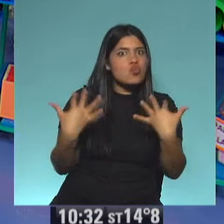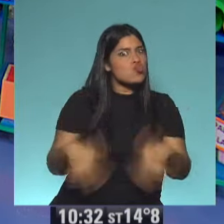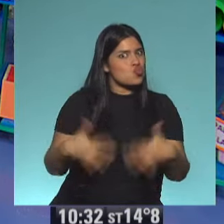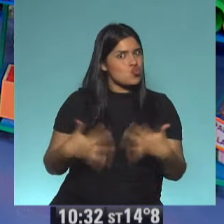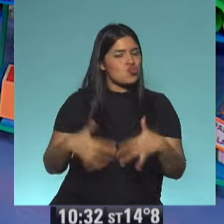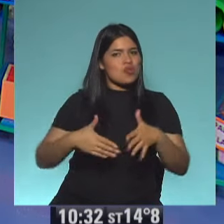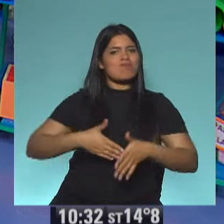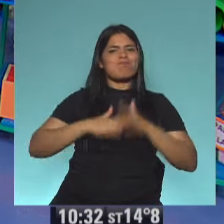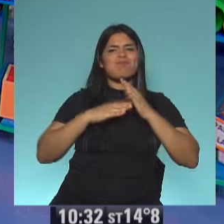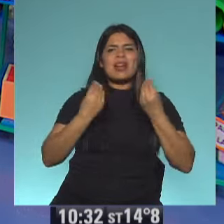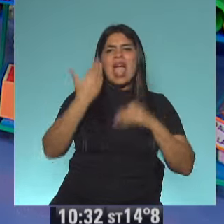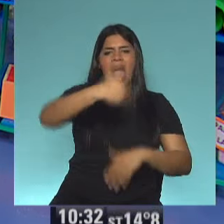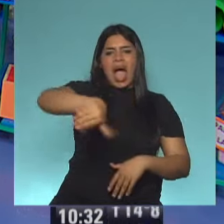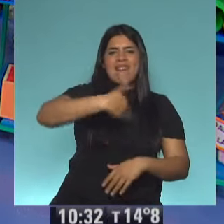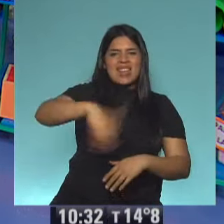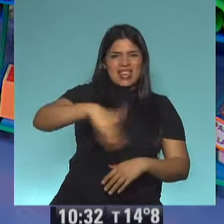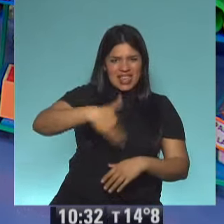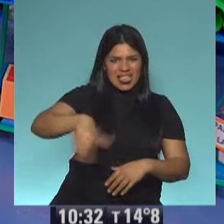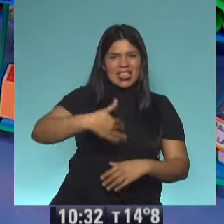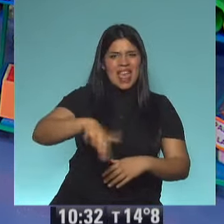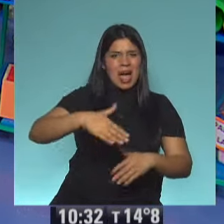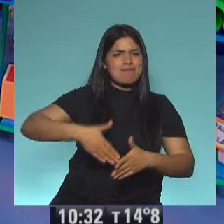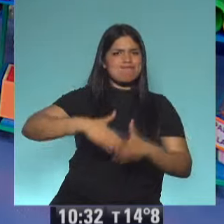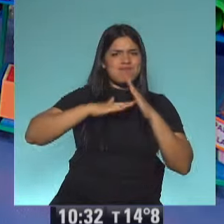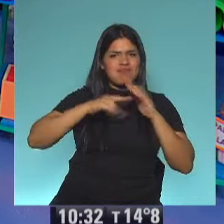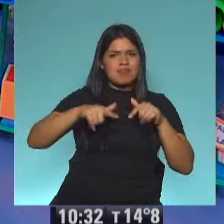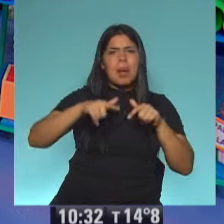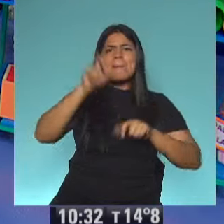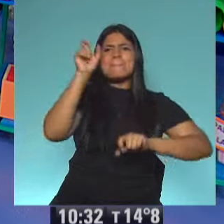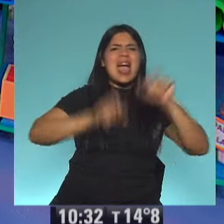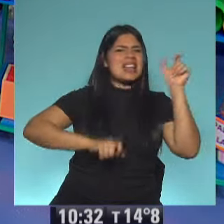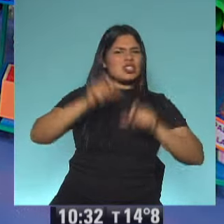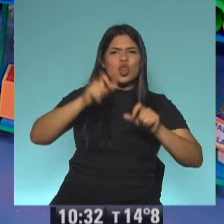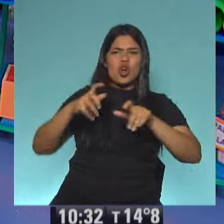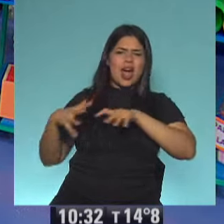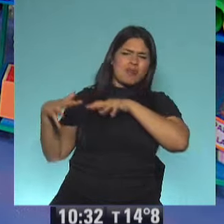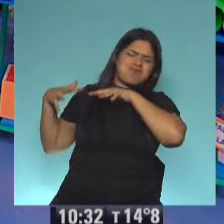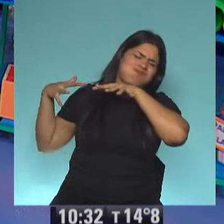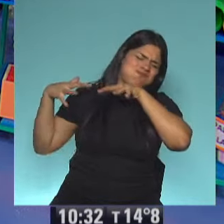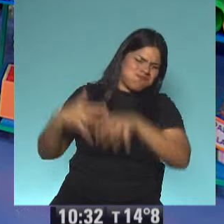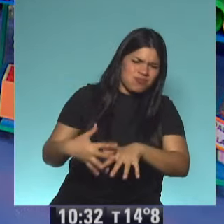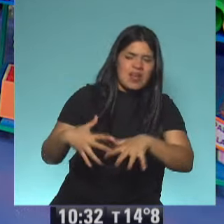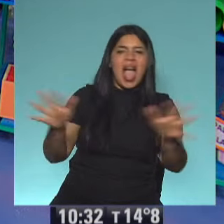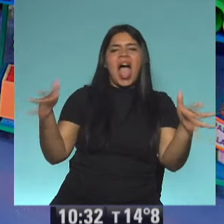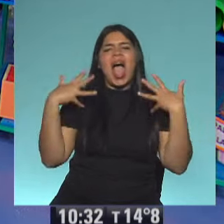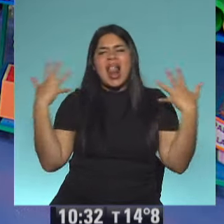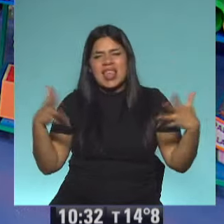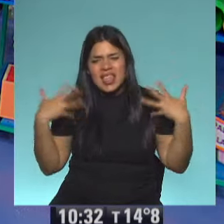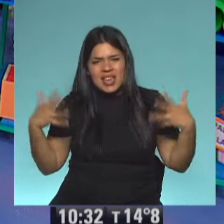la avenida principal de Lincoln, se llena de motivos, se llena de gente, de alegría y de carnaval cada